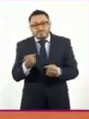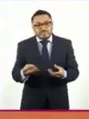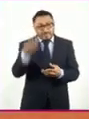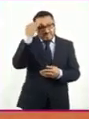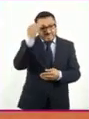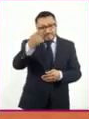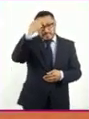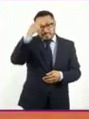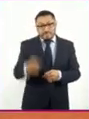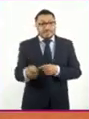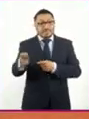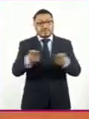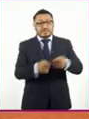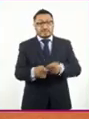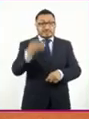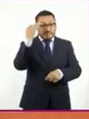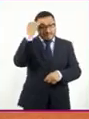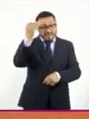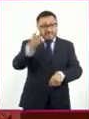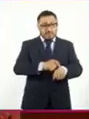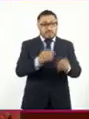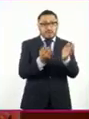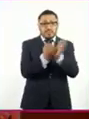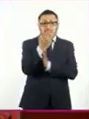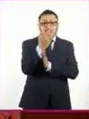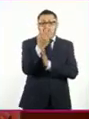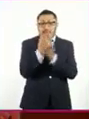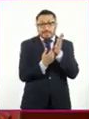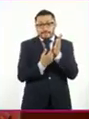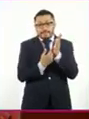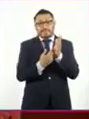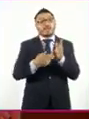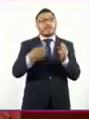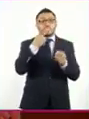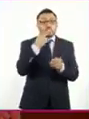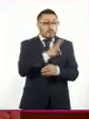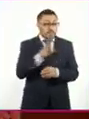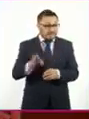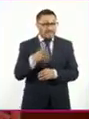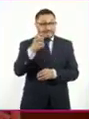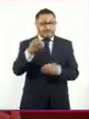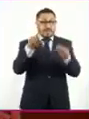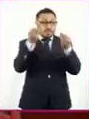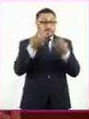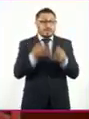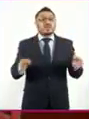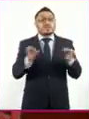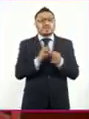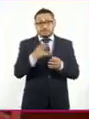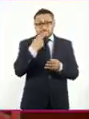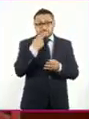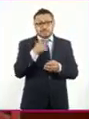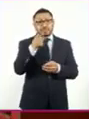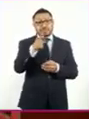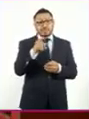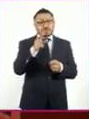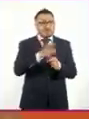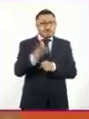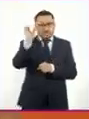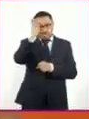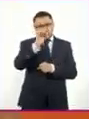máximo y mínimo tiempo que pueden utilizar. Eso es muy útil. ¿Y qué opinas